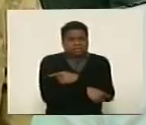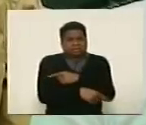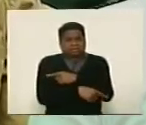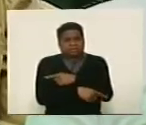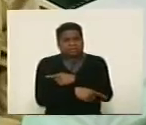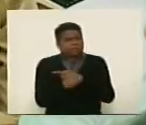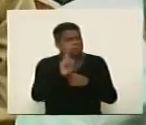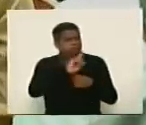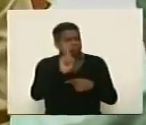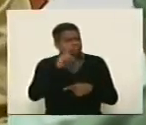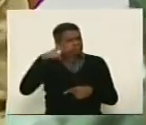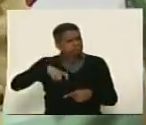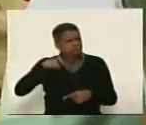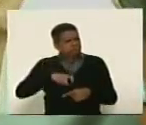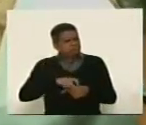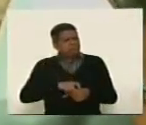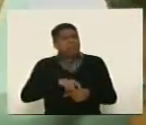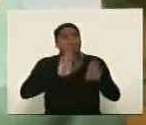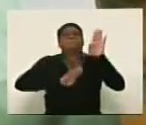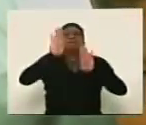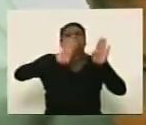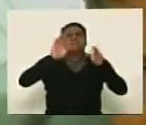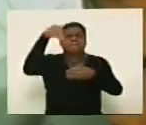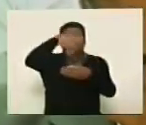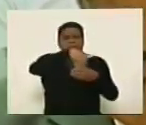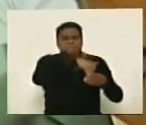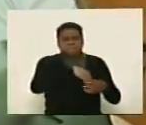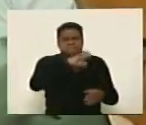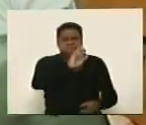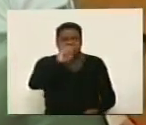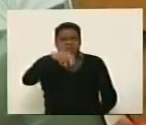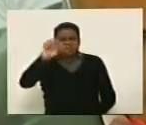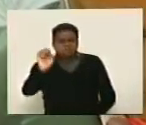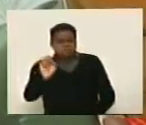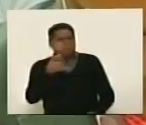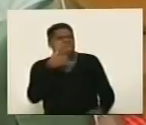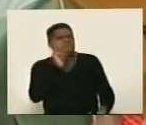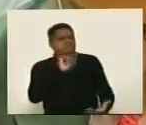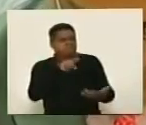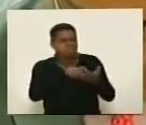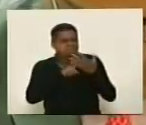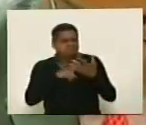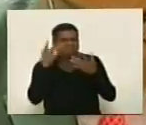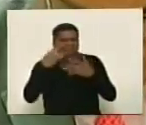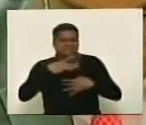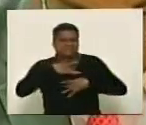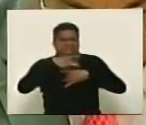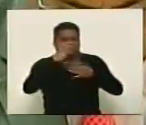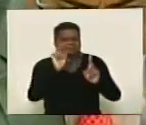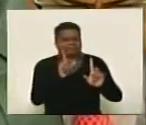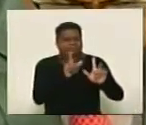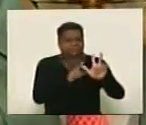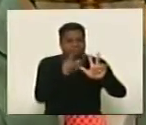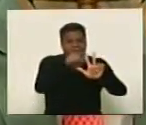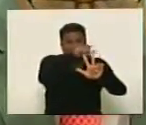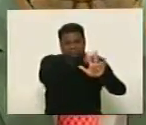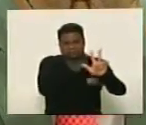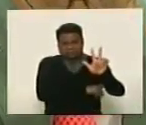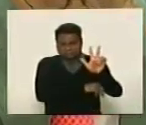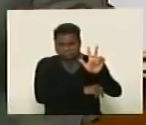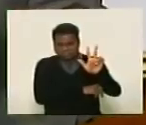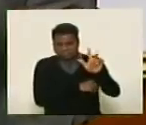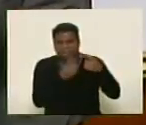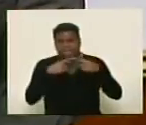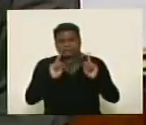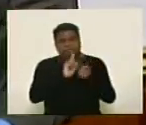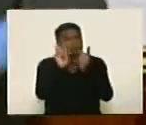necesidad de hacer un referéndum, porque ahí lo dice precisamente eso, que la iniciativa la toman esos 3 actores. Pero cuando vamos